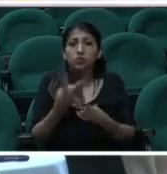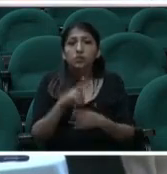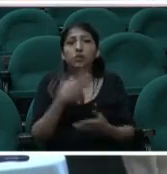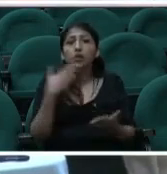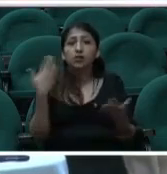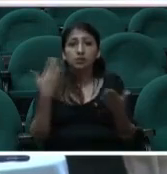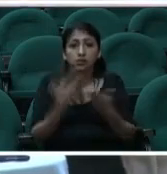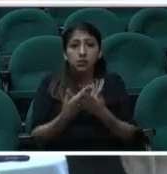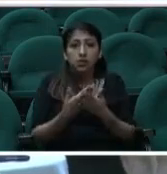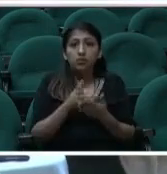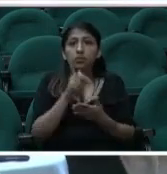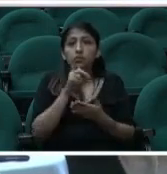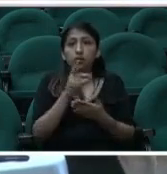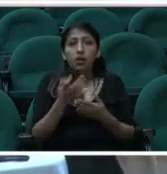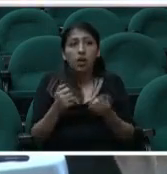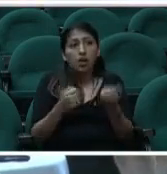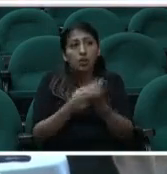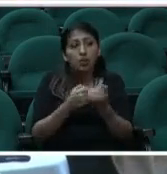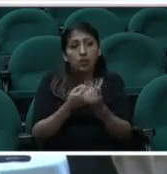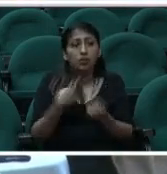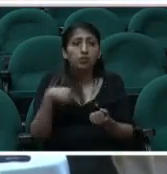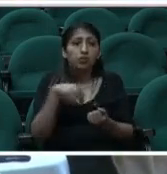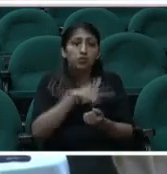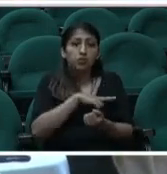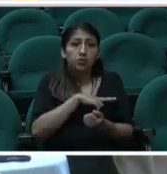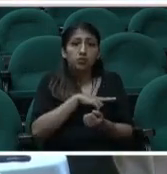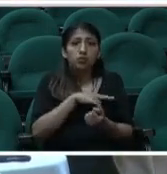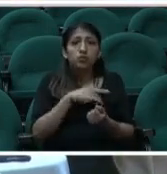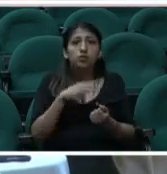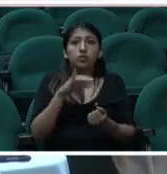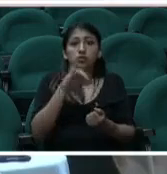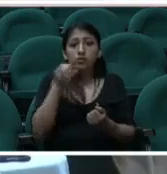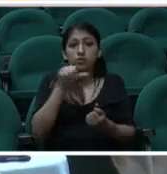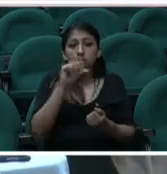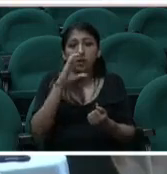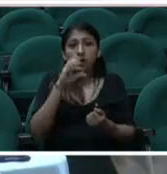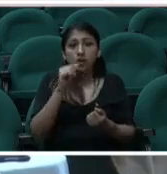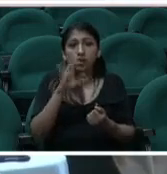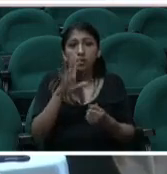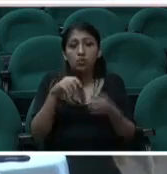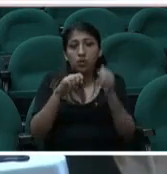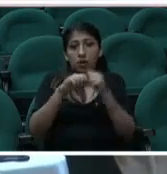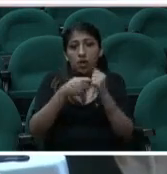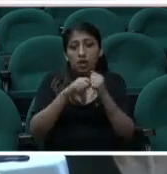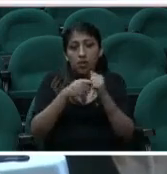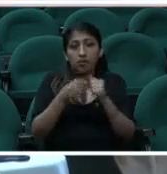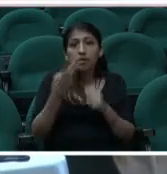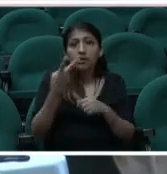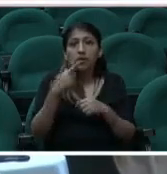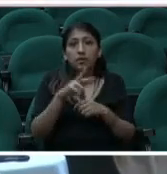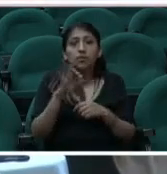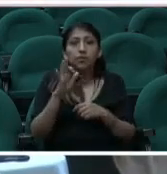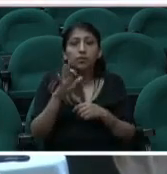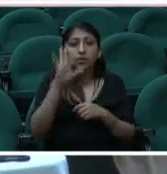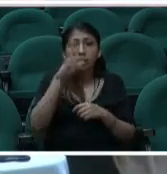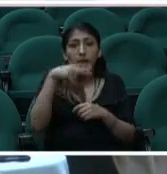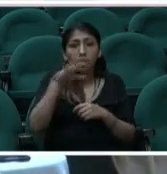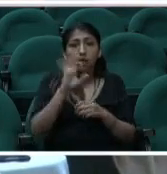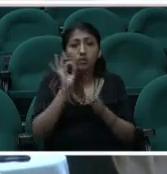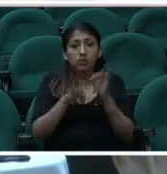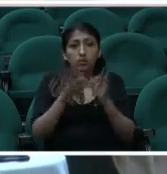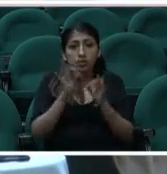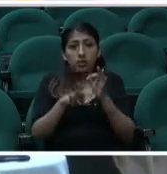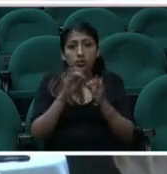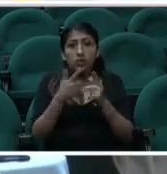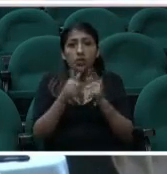agradecemos a quienes también colaboran con nosotros a la señora jacqueline de pérez gerente de cable premier e sea también a thalía lópez quien es la